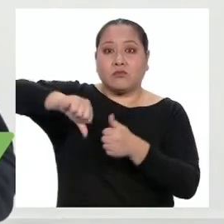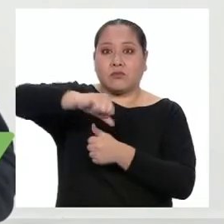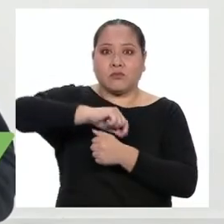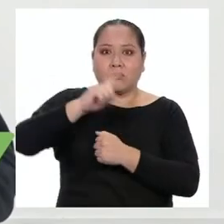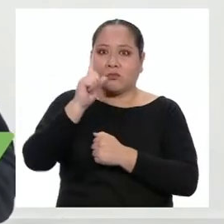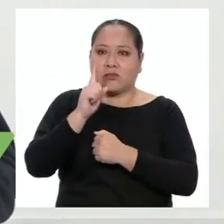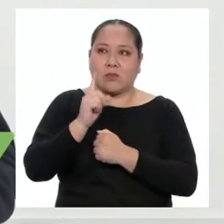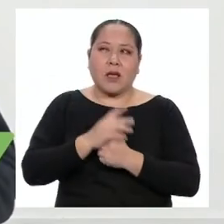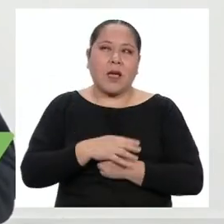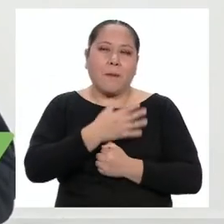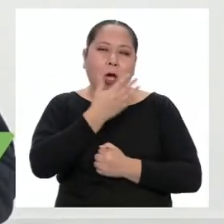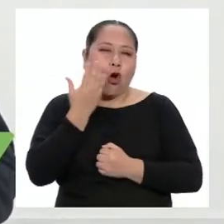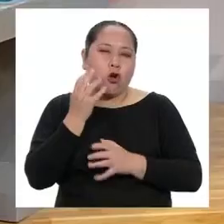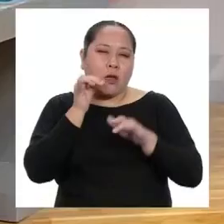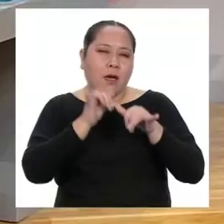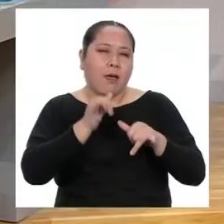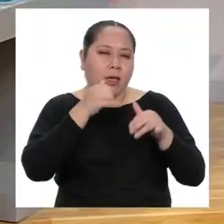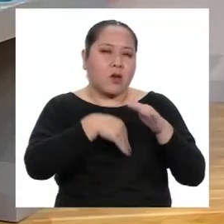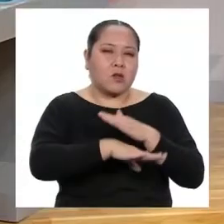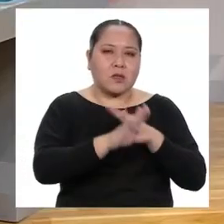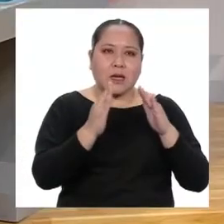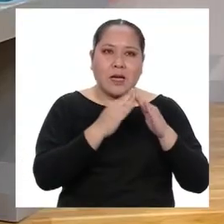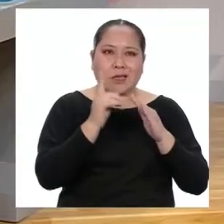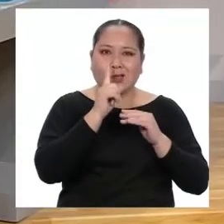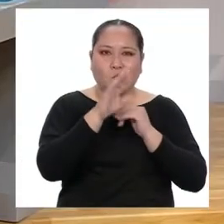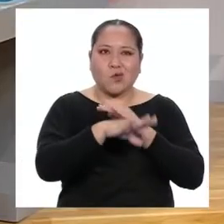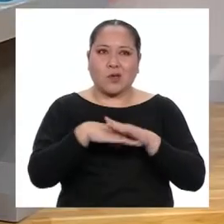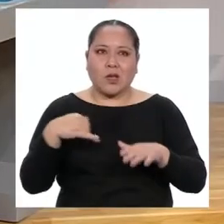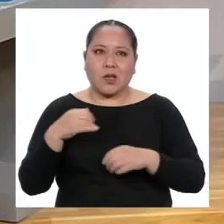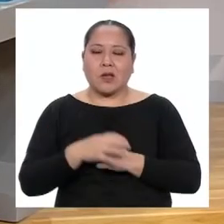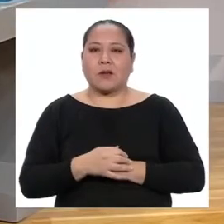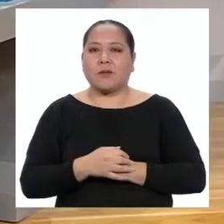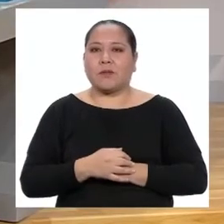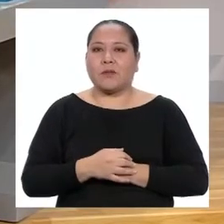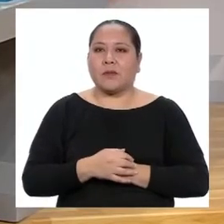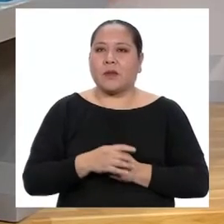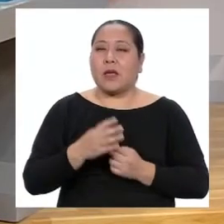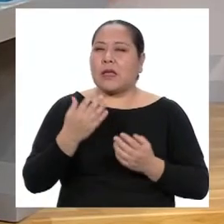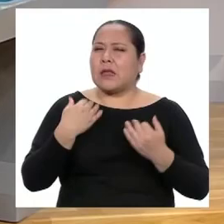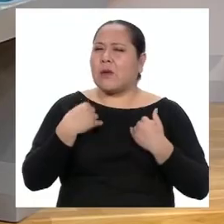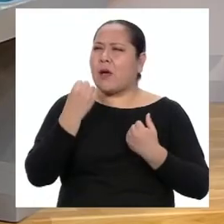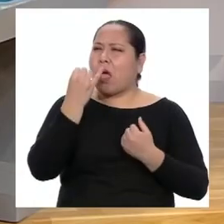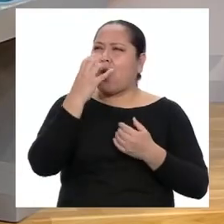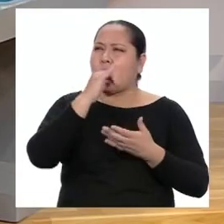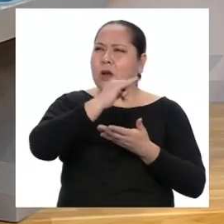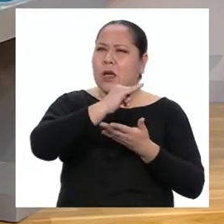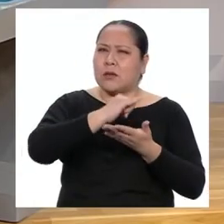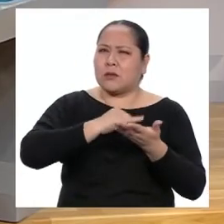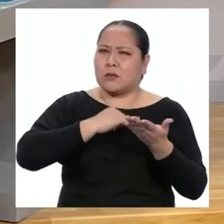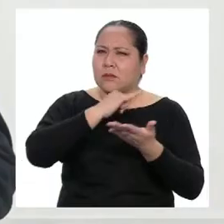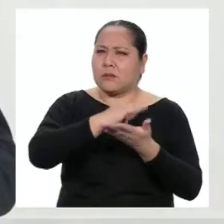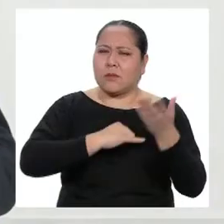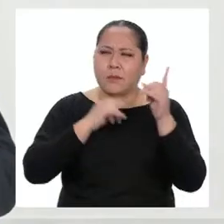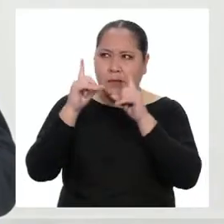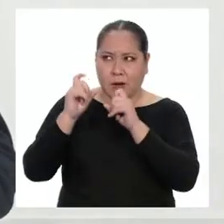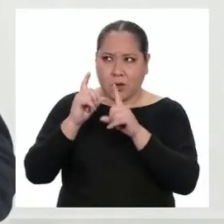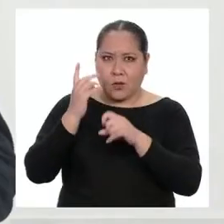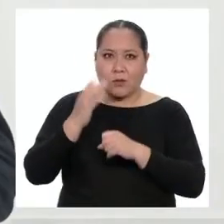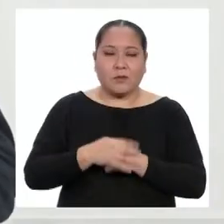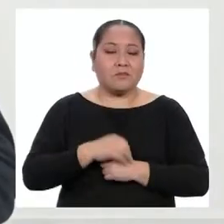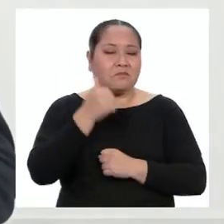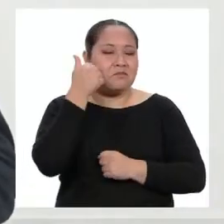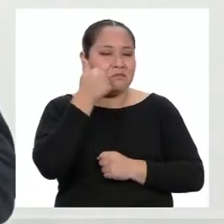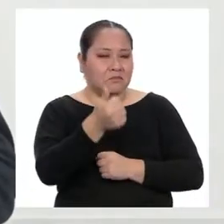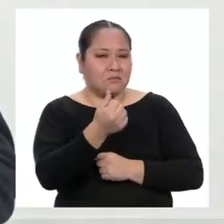evitar salir de nuestras casas. Tenemos algunas preguntas para usted, profesora.